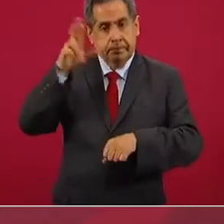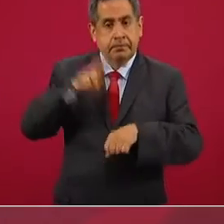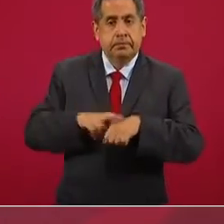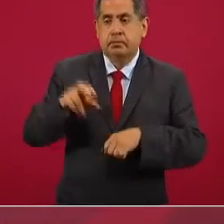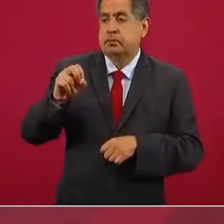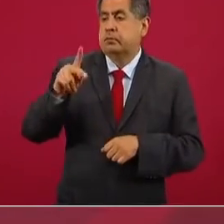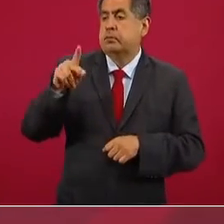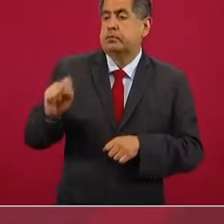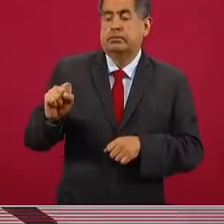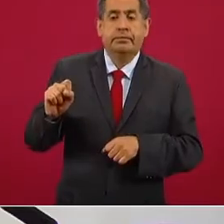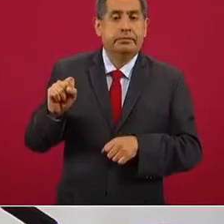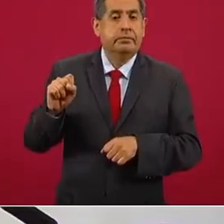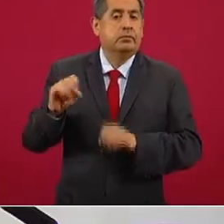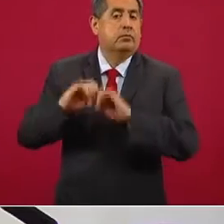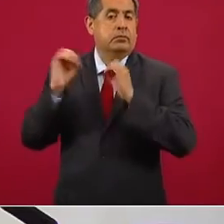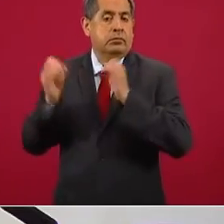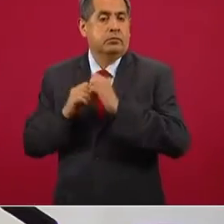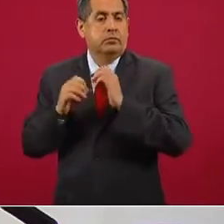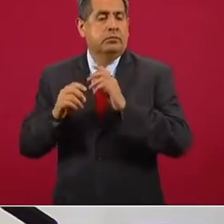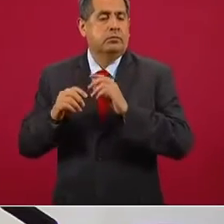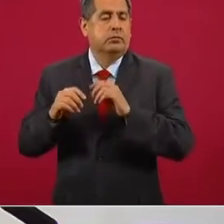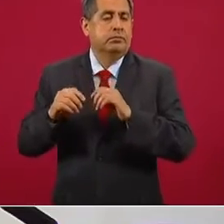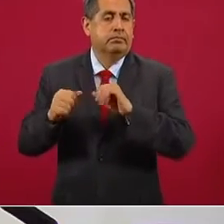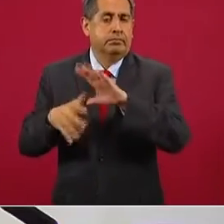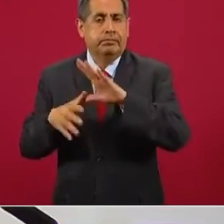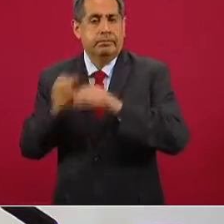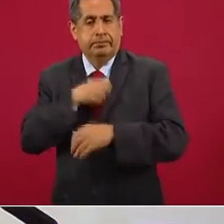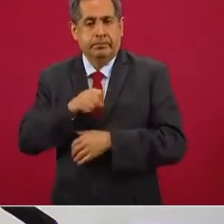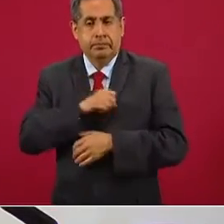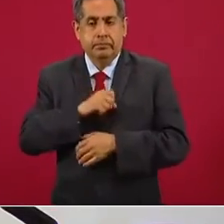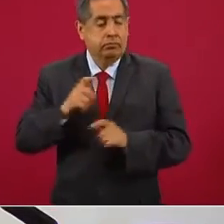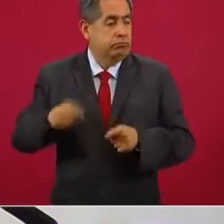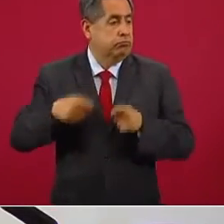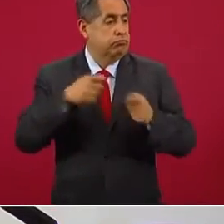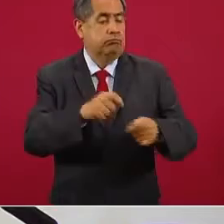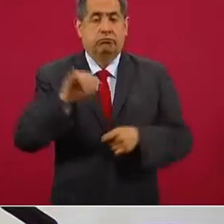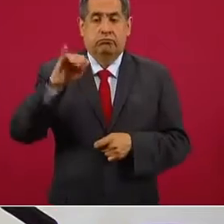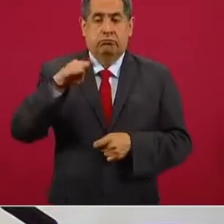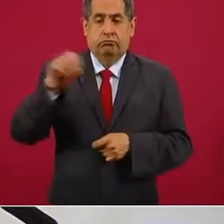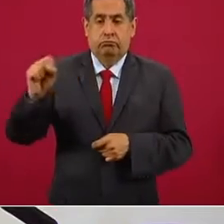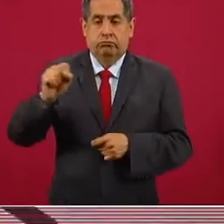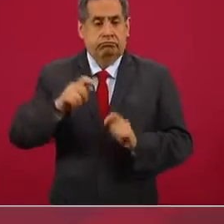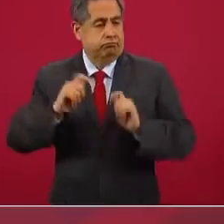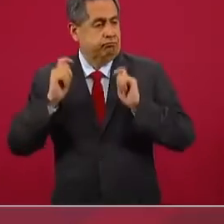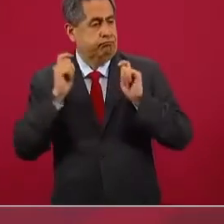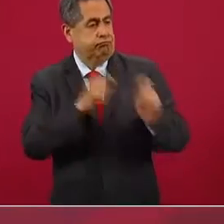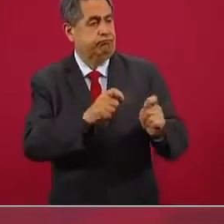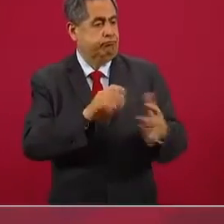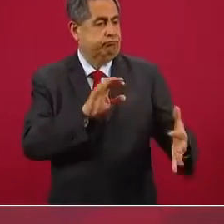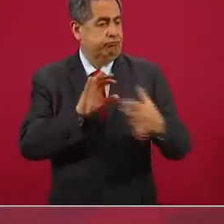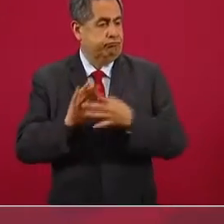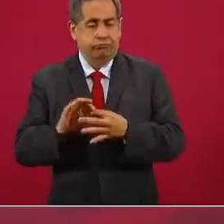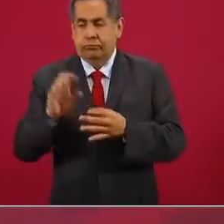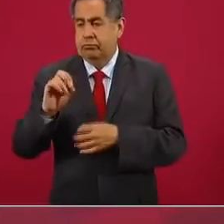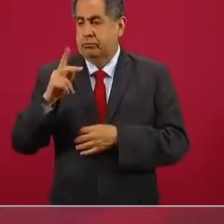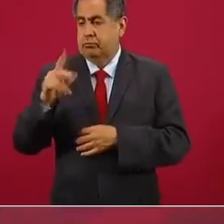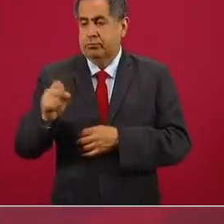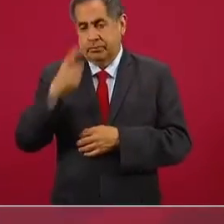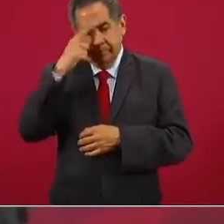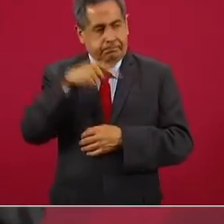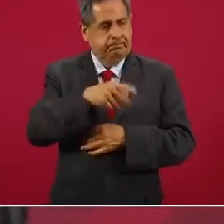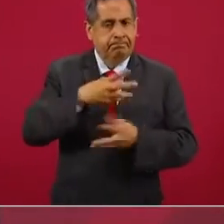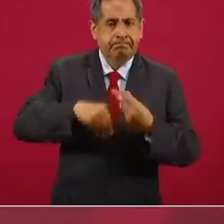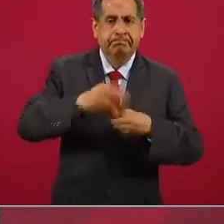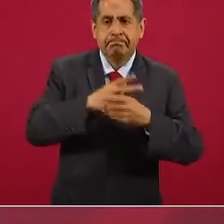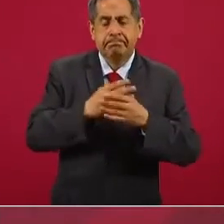OPS, Clarice Tien, un oficio donde nos informaba que el IMSS era designado como centro colaborador de la OPS para sistemas resilientes. Es